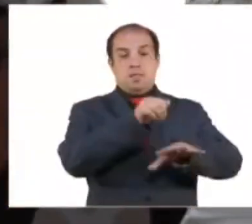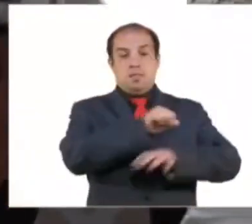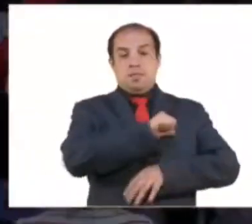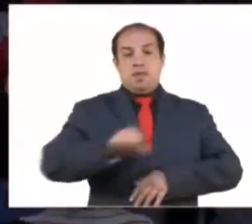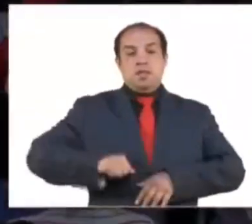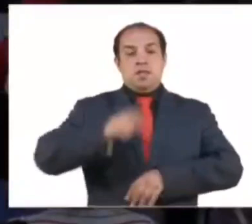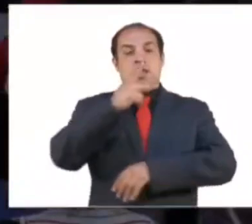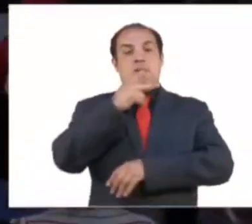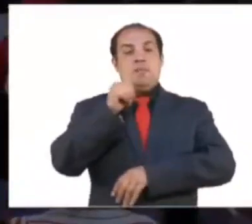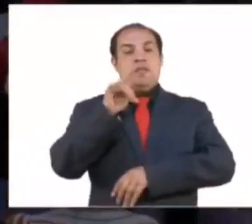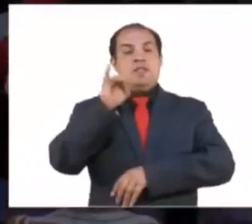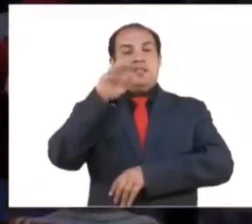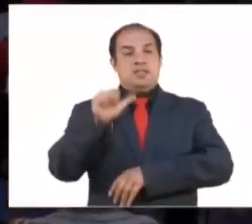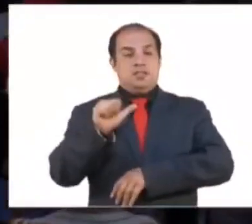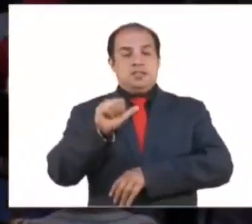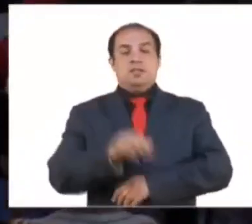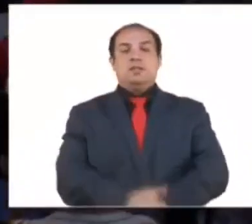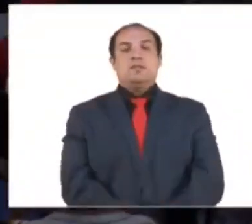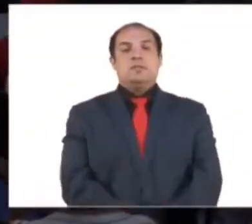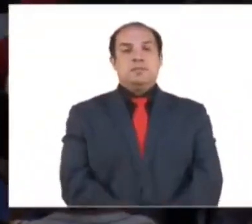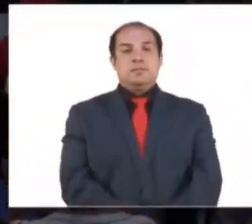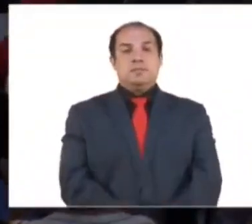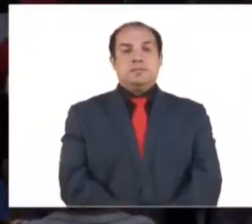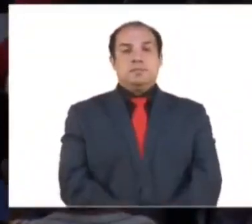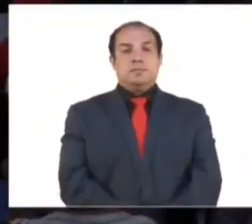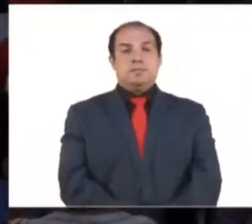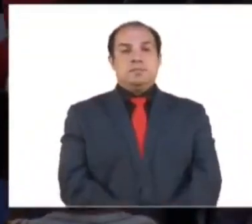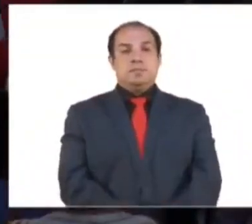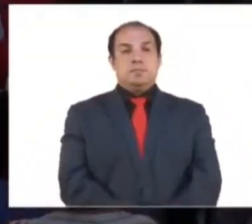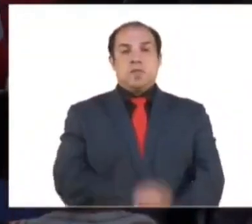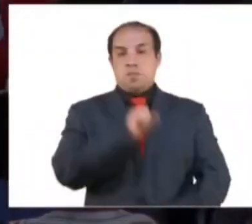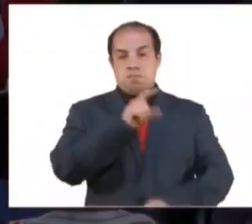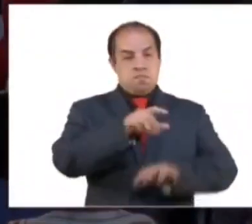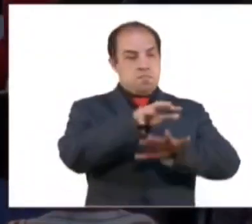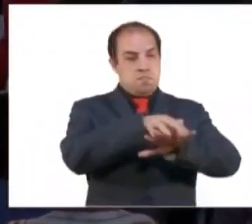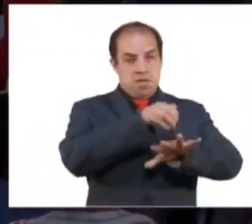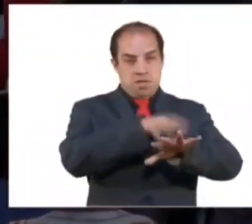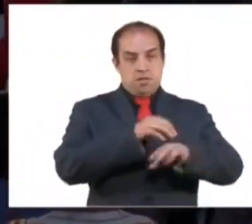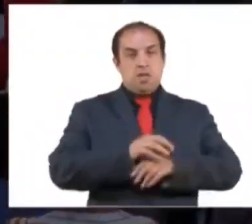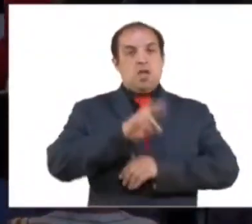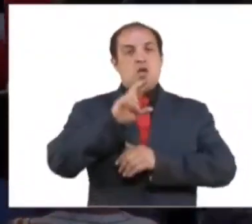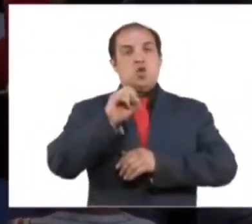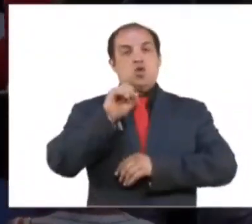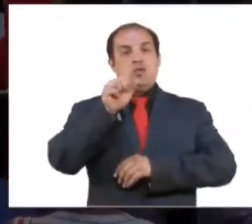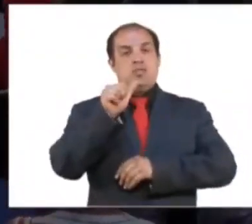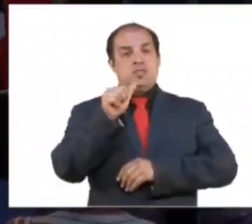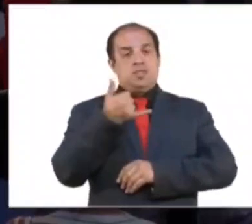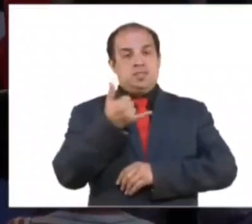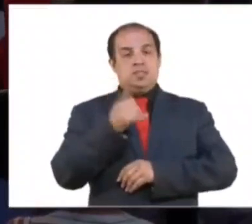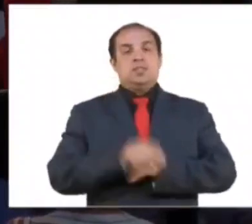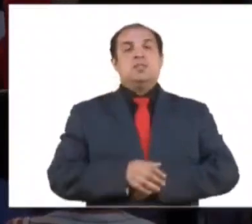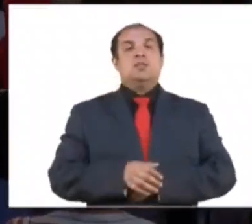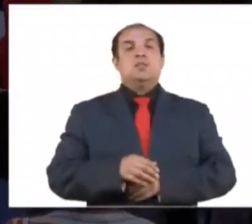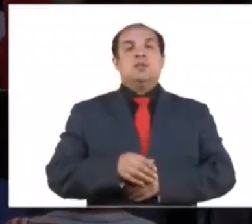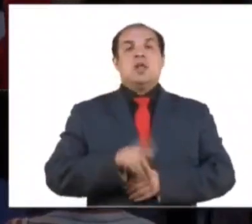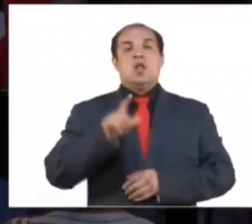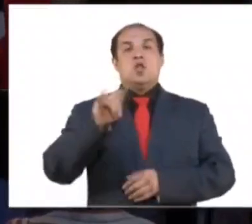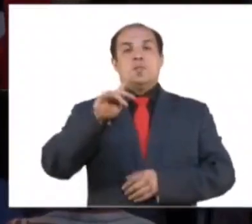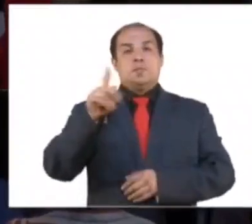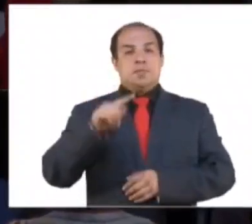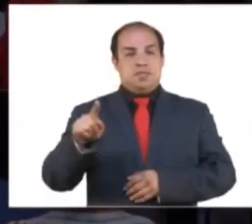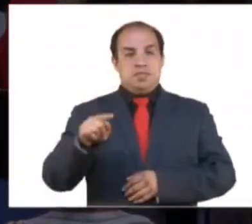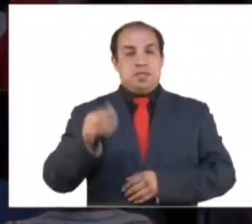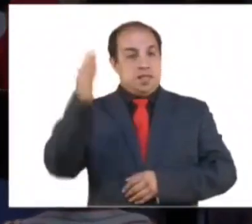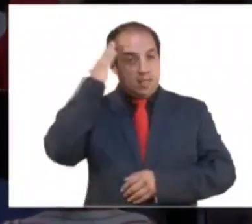Patricia Castillo Amezcua. De la Alcaldía Tlalpan, Rosy Mancillas López López.